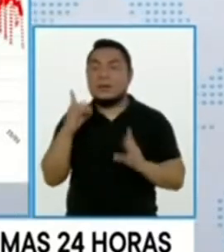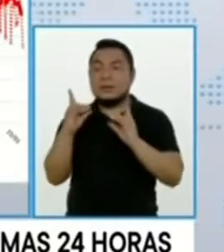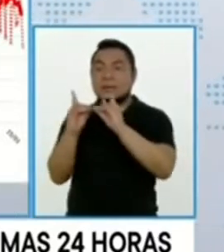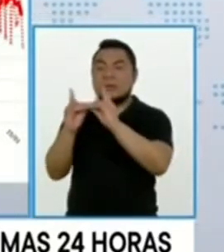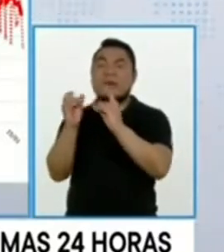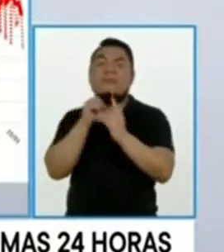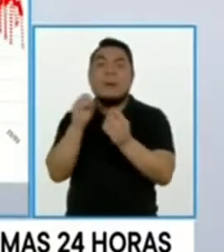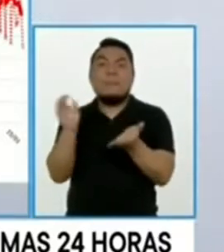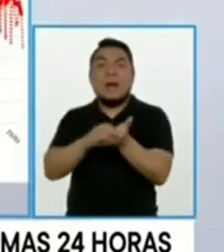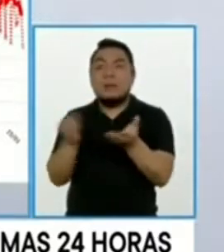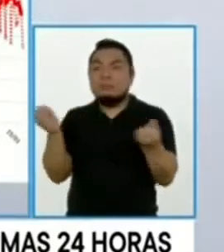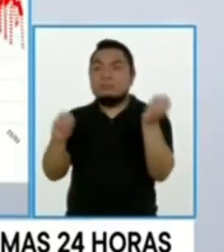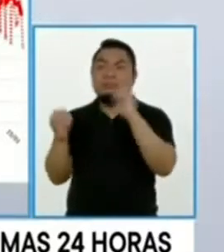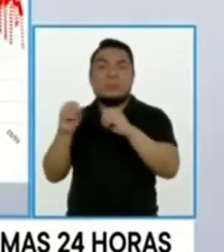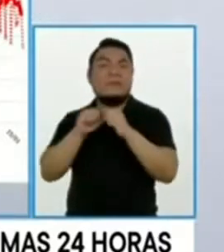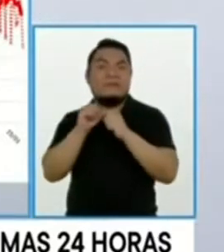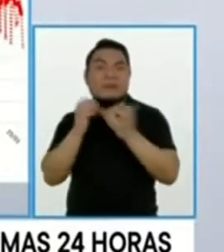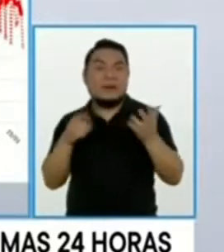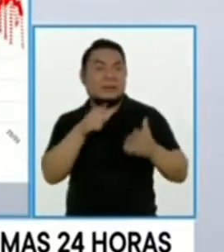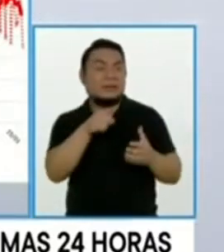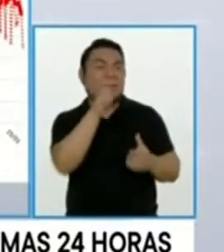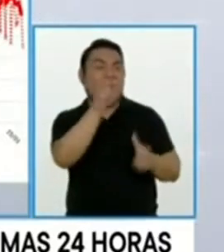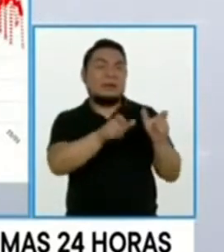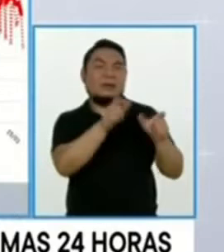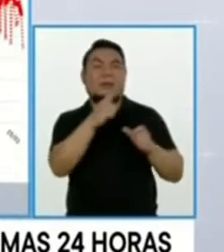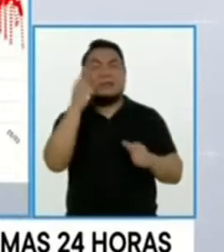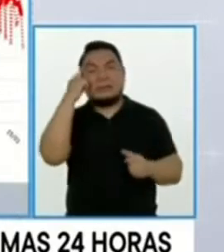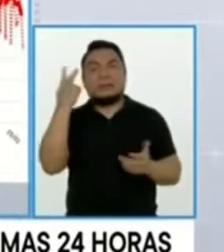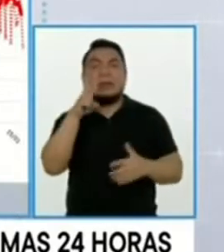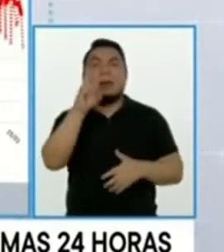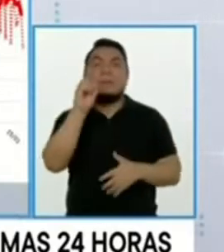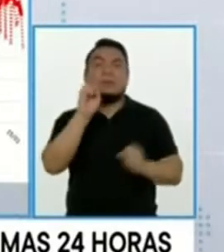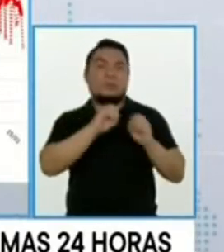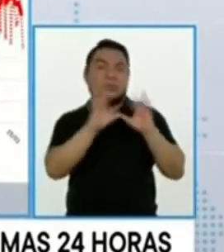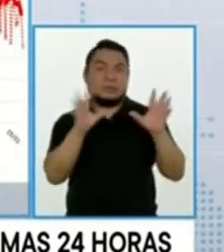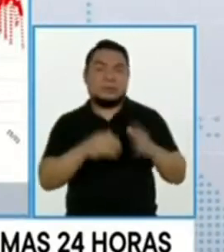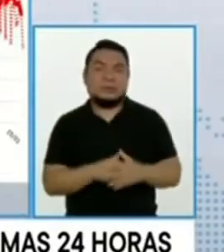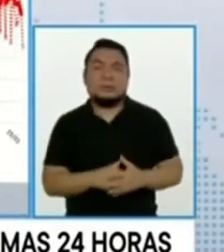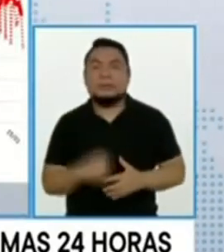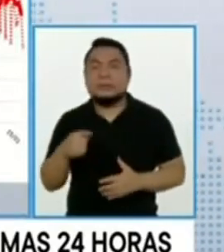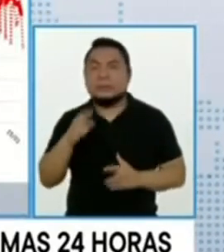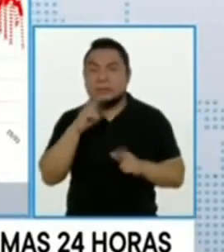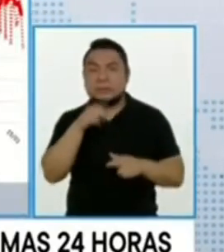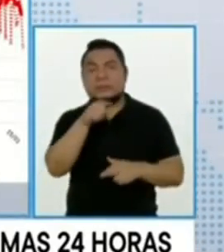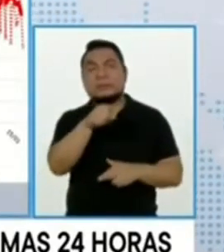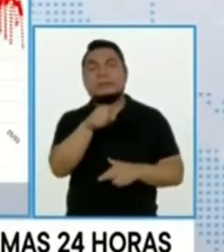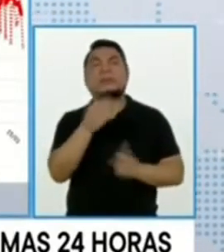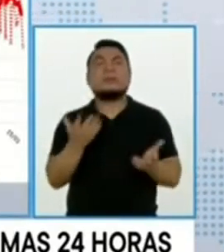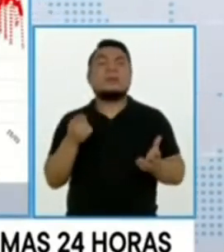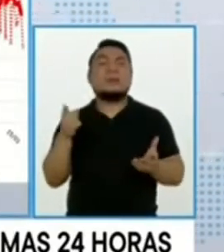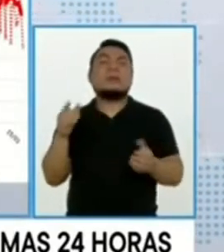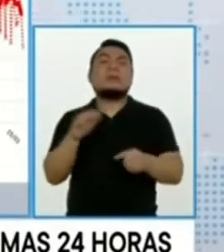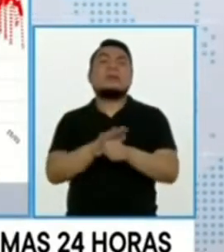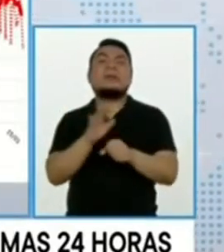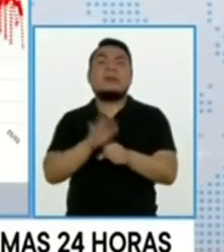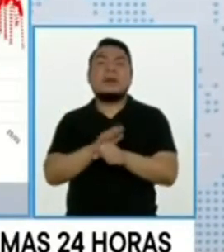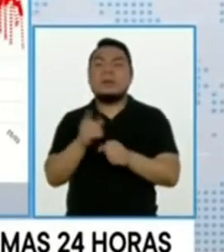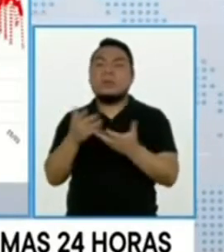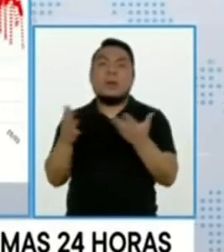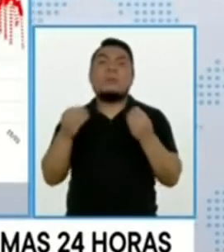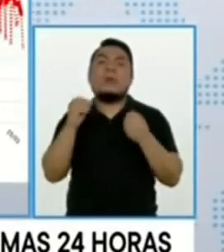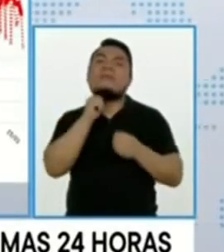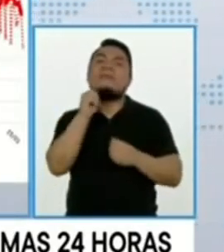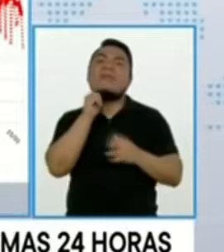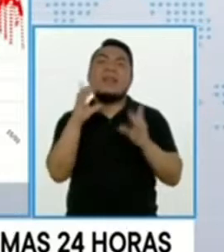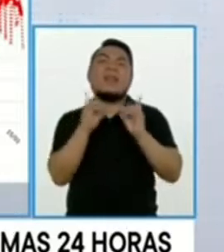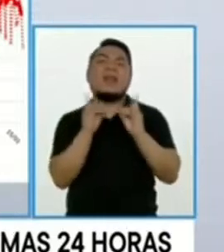aumentando en la misma medida que la demanda, ya la ocupación ya bajó a 20 por día. Entonces, esto responde a tu pregunta de que no se está ocupando por falta de camas.